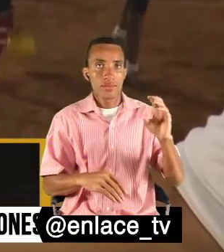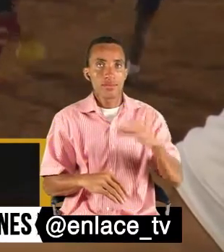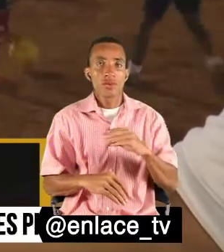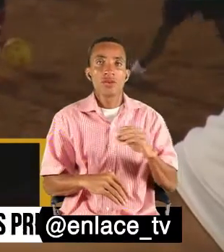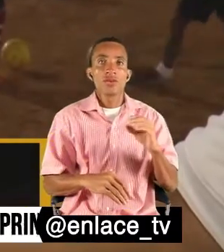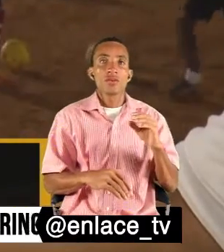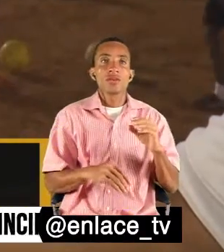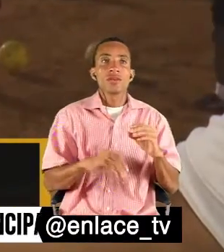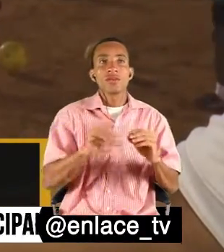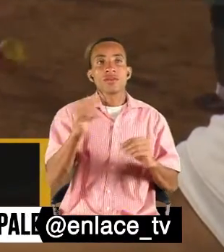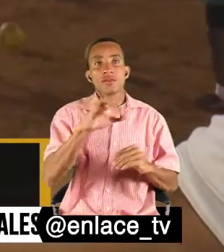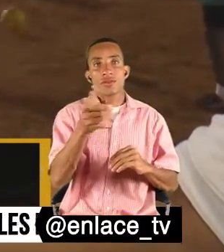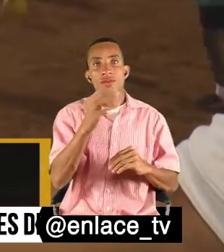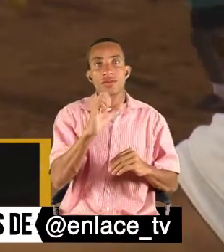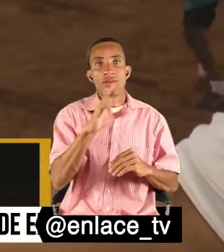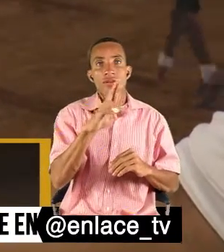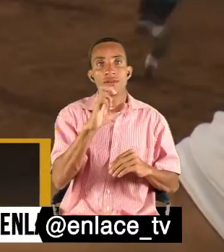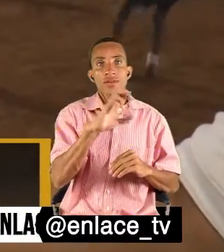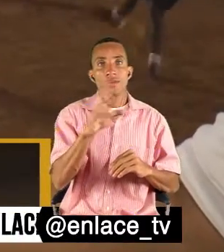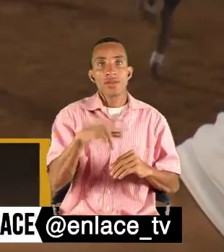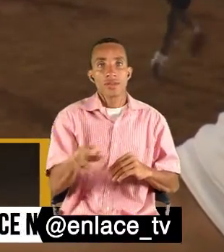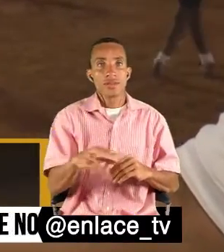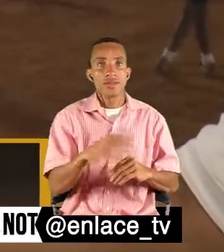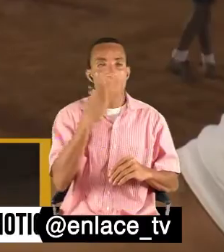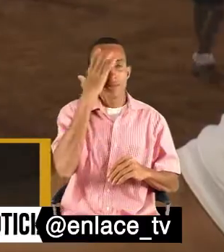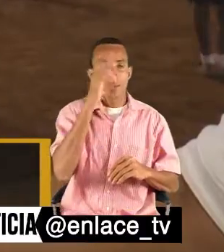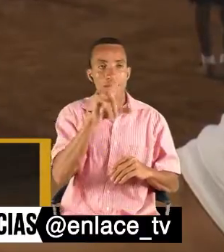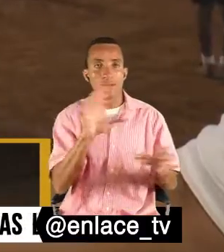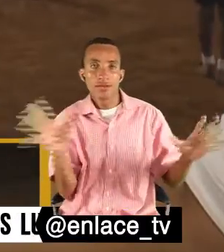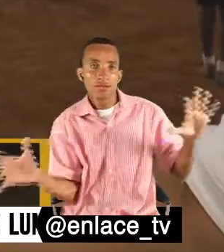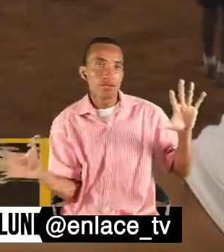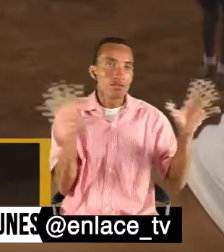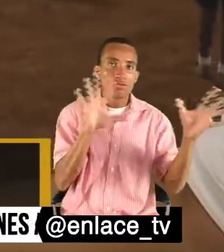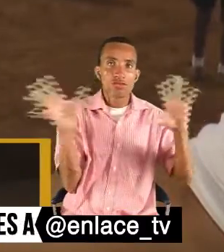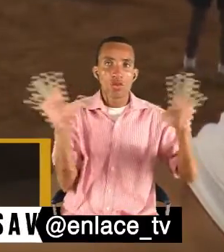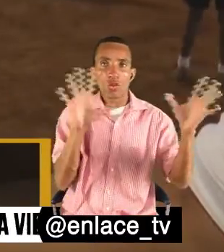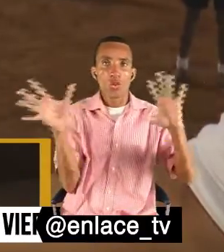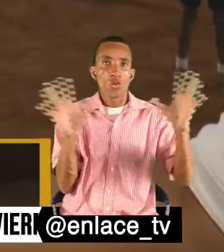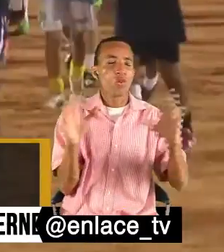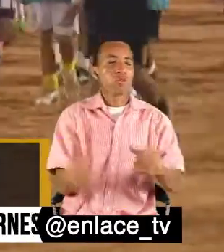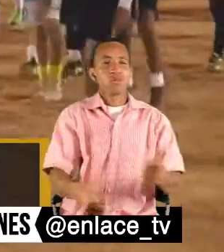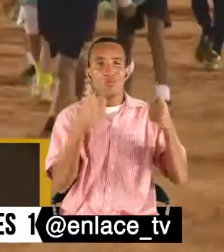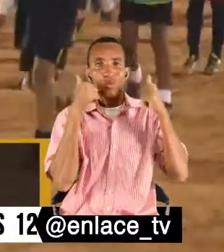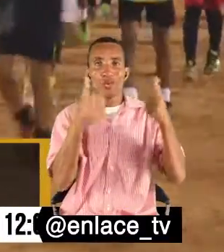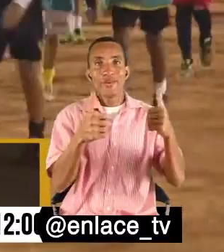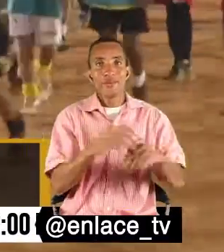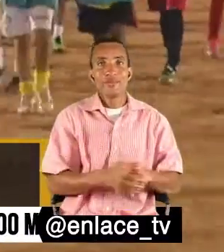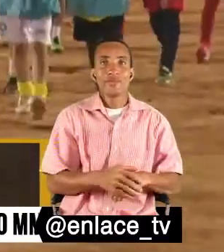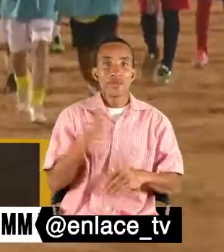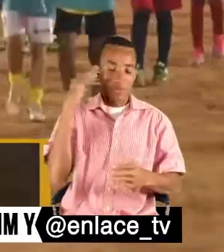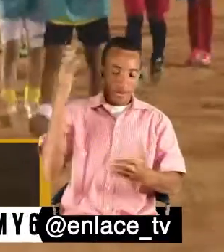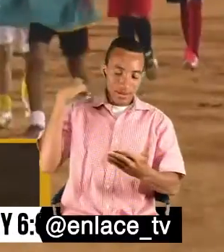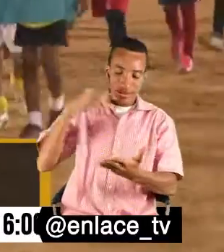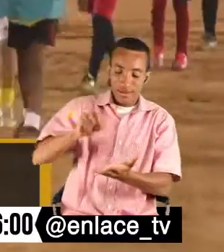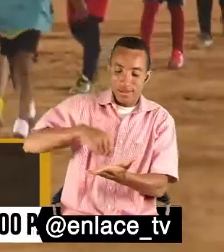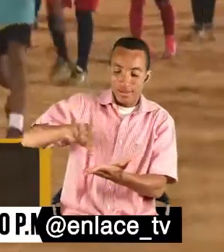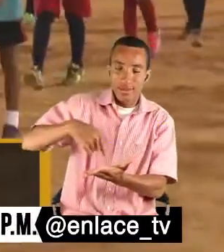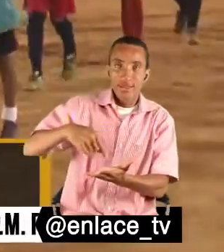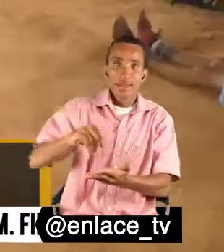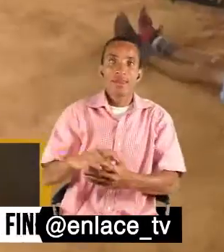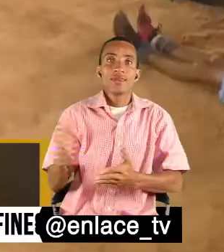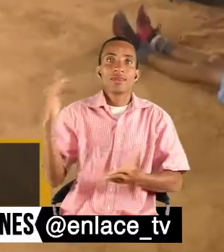y a Jerez. ¿Qué? Porque es un buen arquero y él también me firmó la camisa. Bien, he